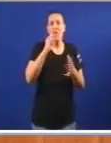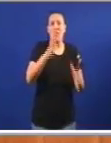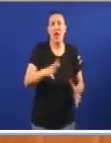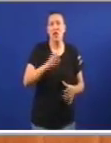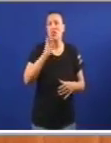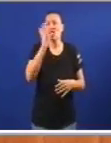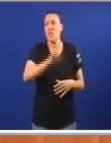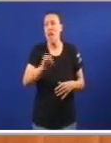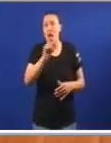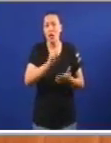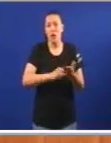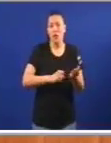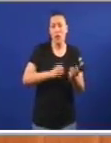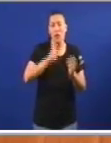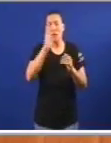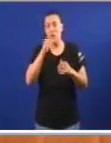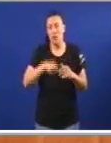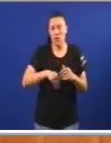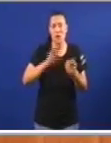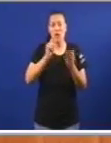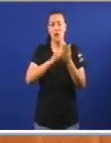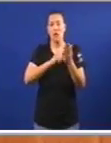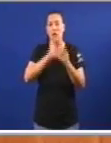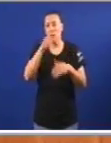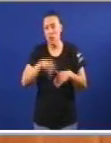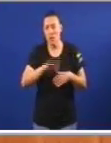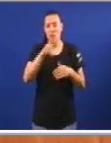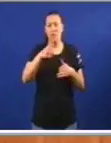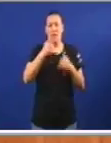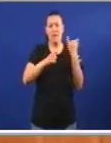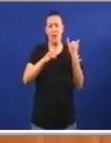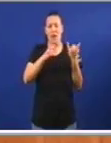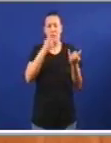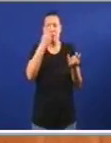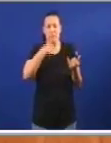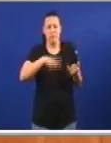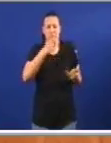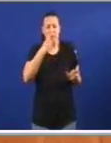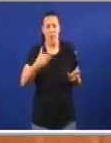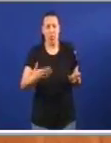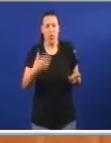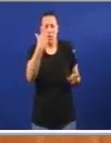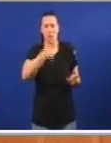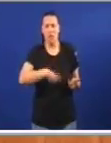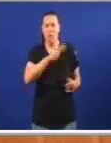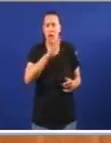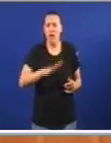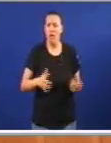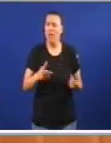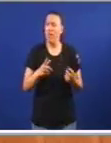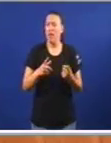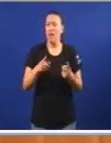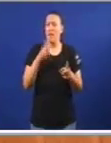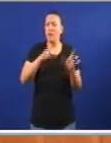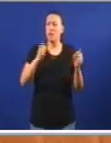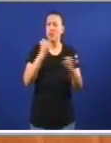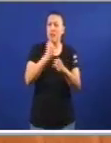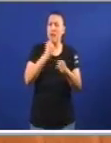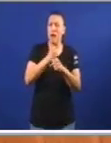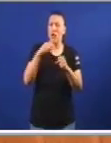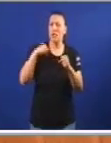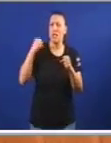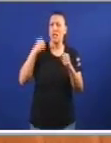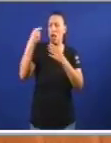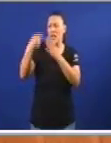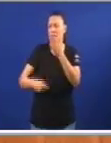anos, nunha situación que eu creo que de desprezo real aos profesionais sanitarios que están nesas listas